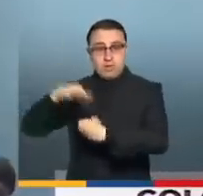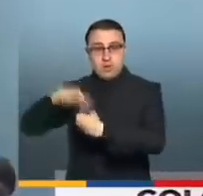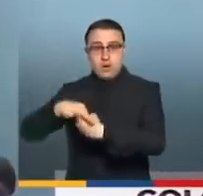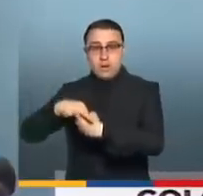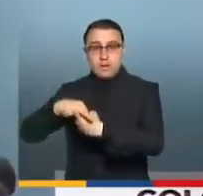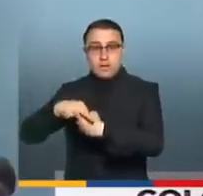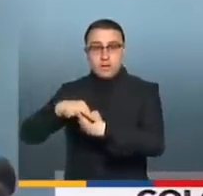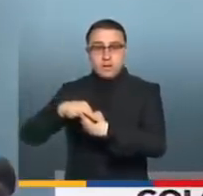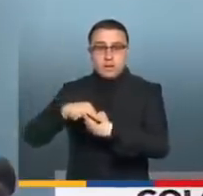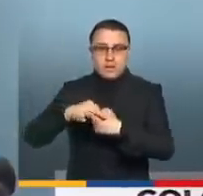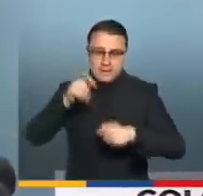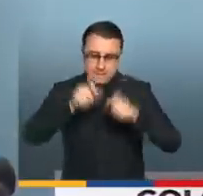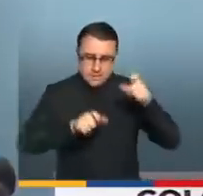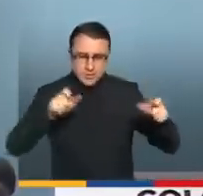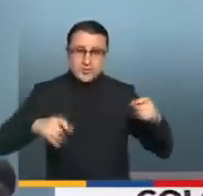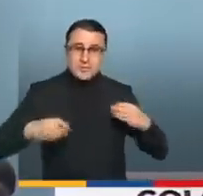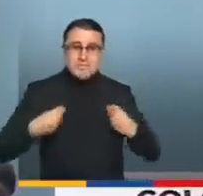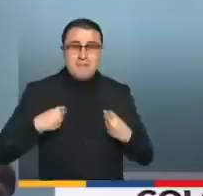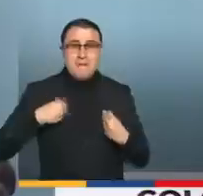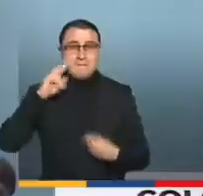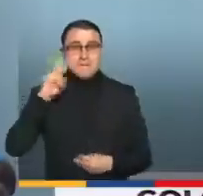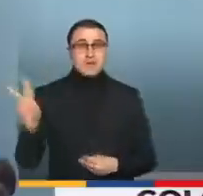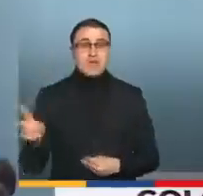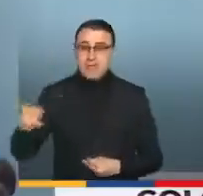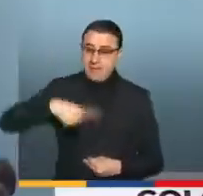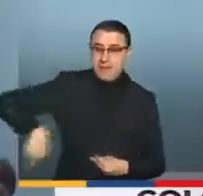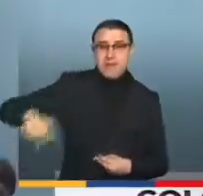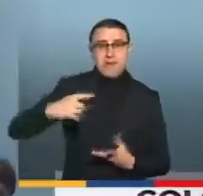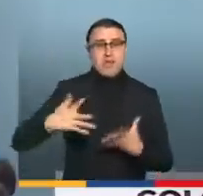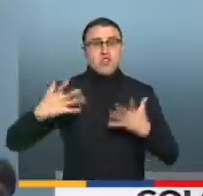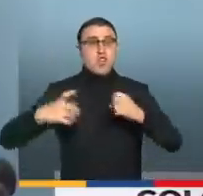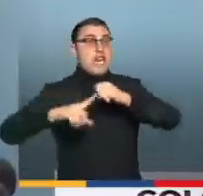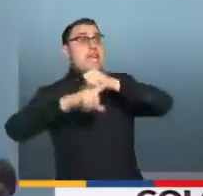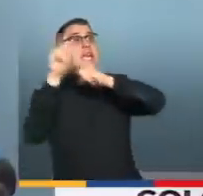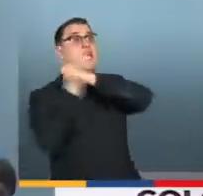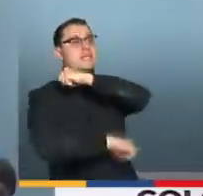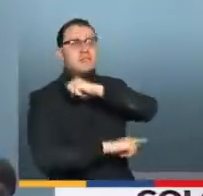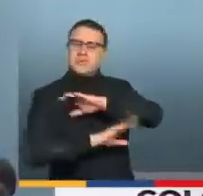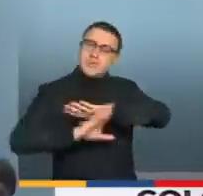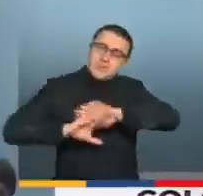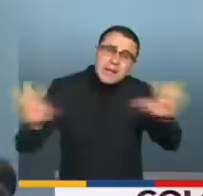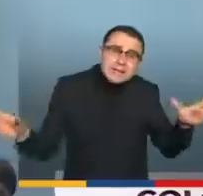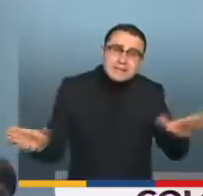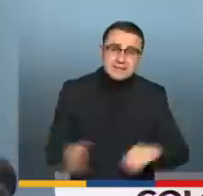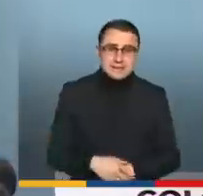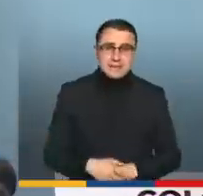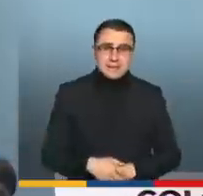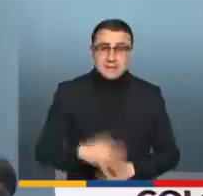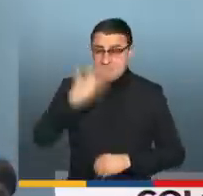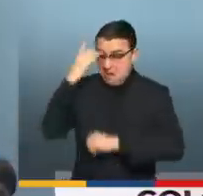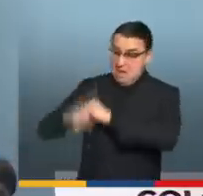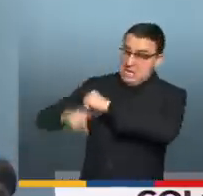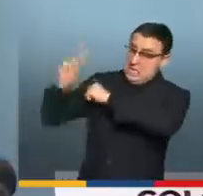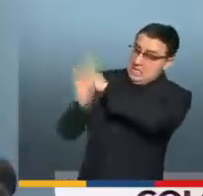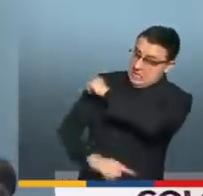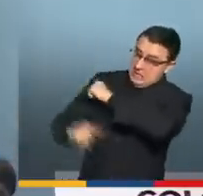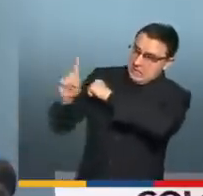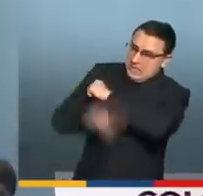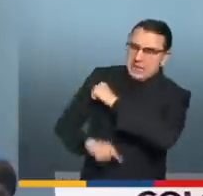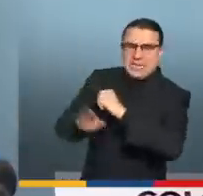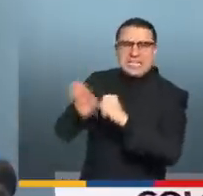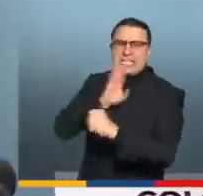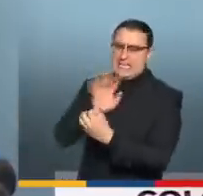sociedad venezolana quiere no ser sancionada. porque las sanciones han recaído sobre el